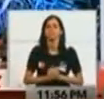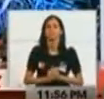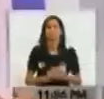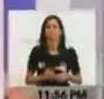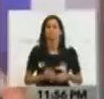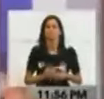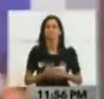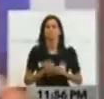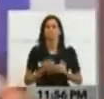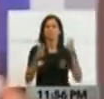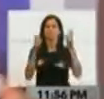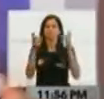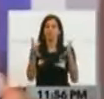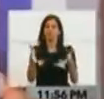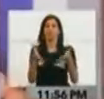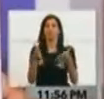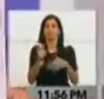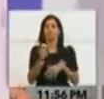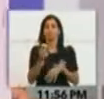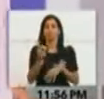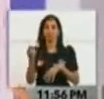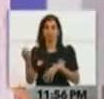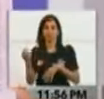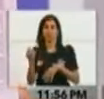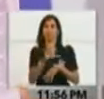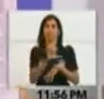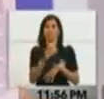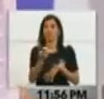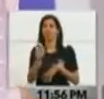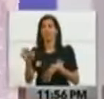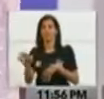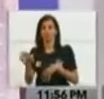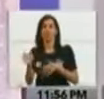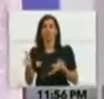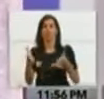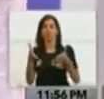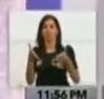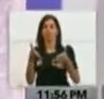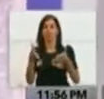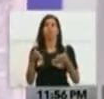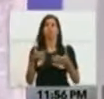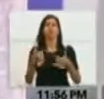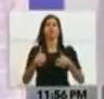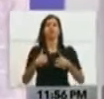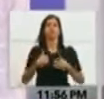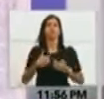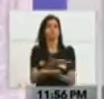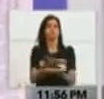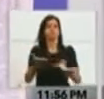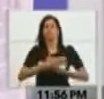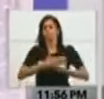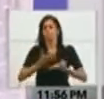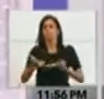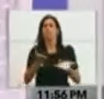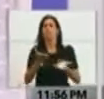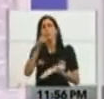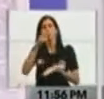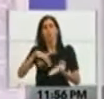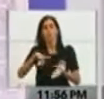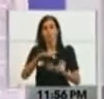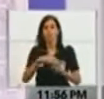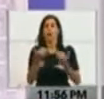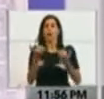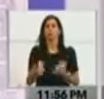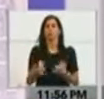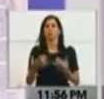Chávez, al ser proclamado por el CNE, yo seré instrumento de voluntad popular del pueblo, Hugo Chávez. Ahora yo proclamo